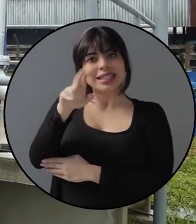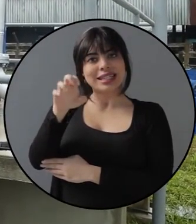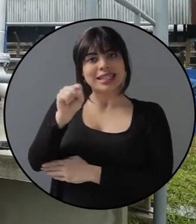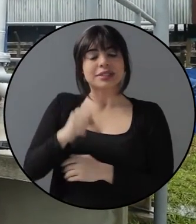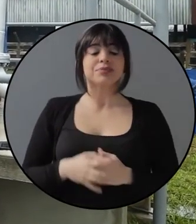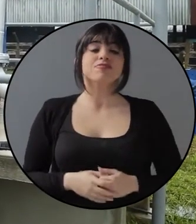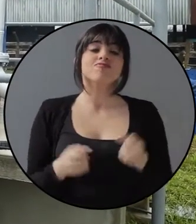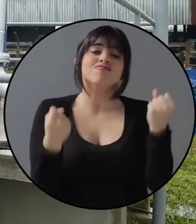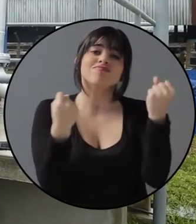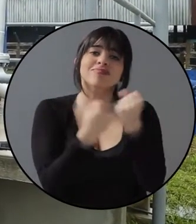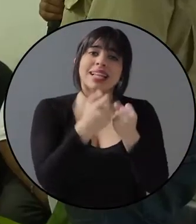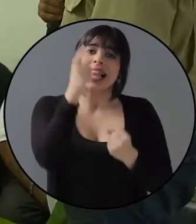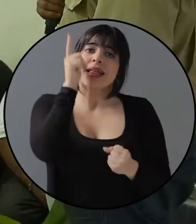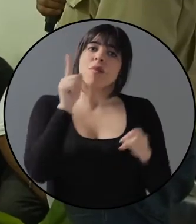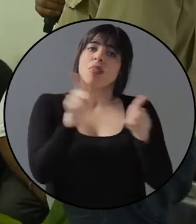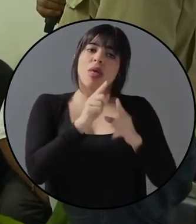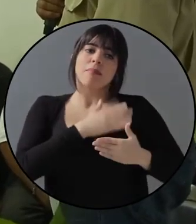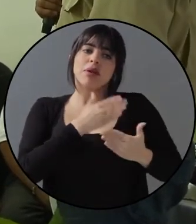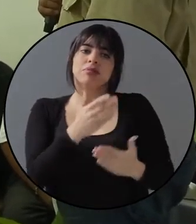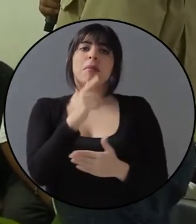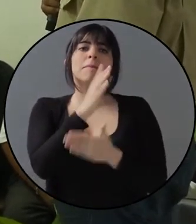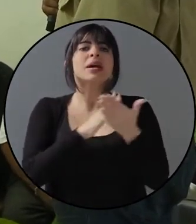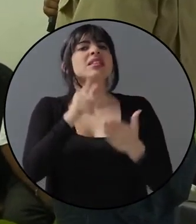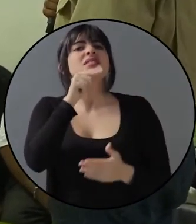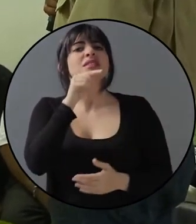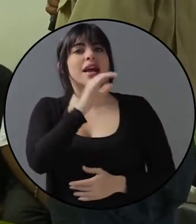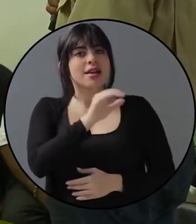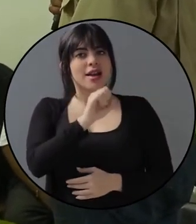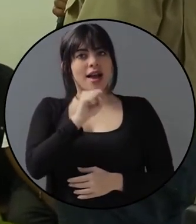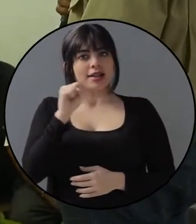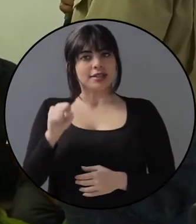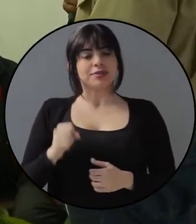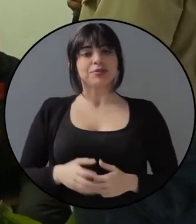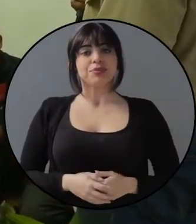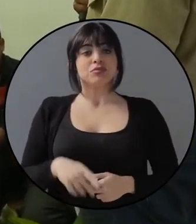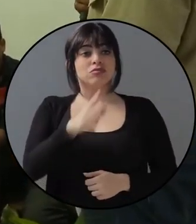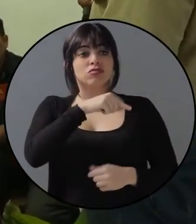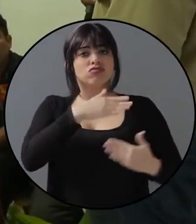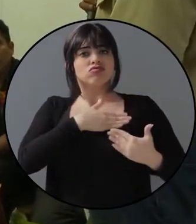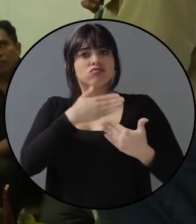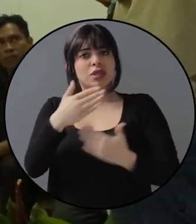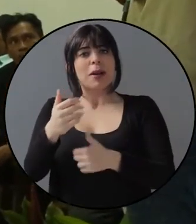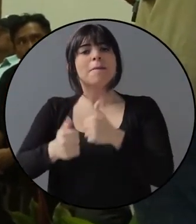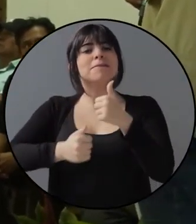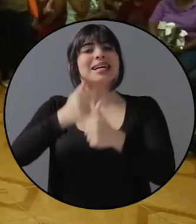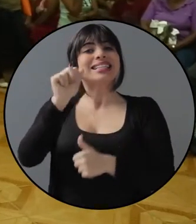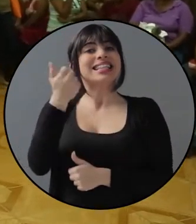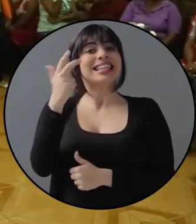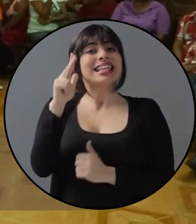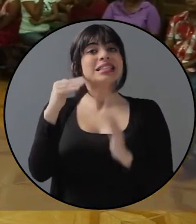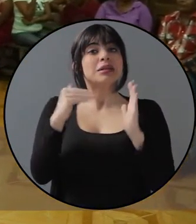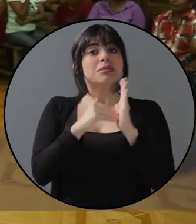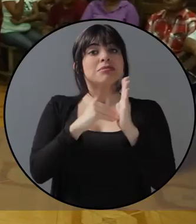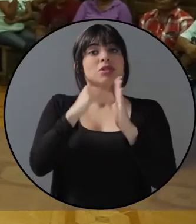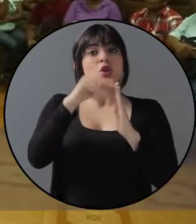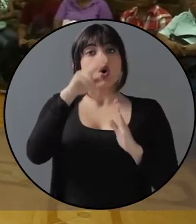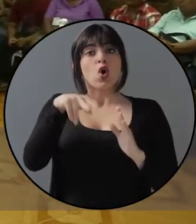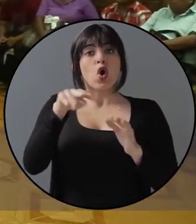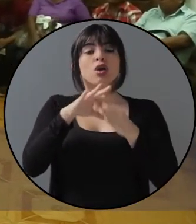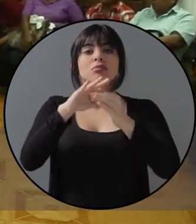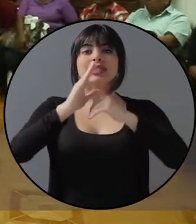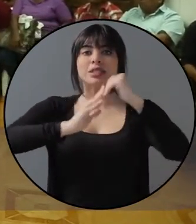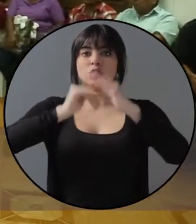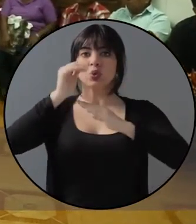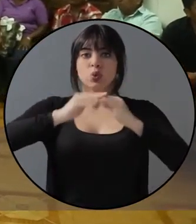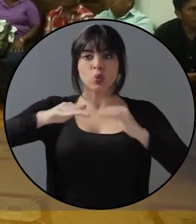Siquirres. El aporte a Limón también lo ofrece la Caja Costarricense del Seguro Social, que destinó más de